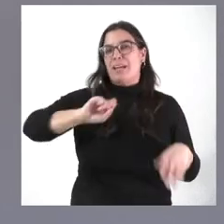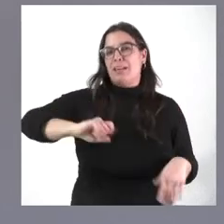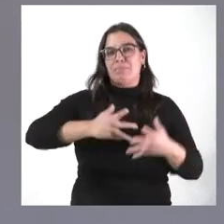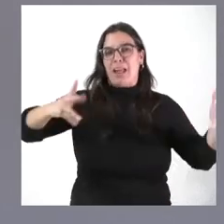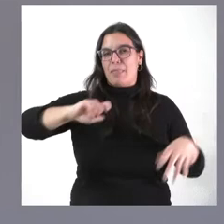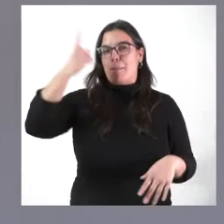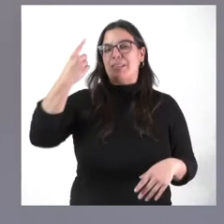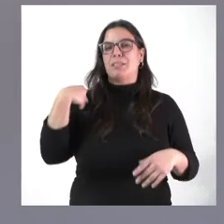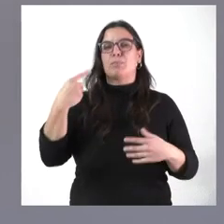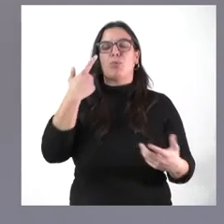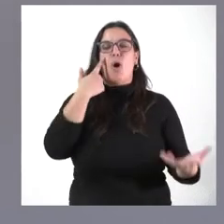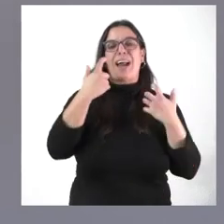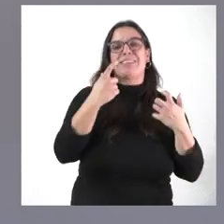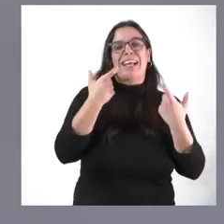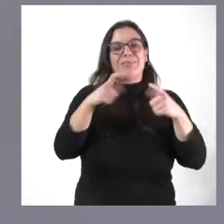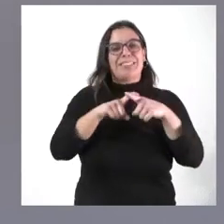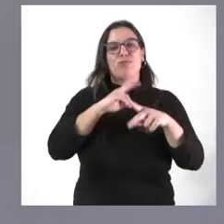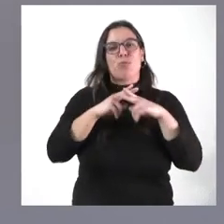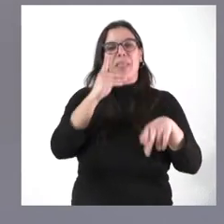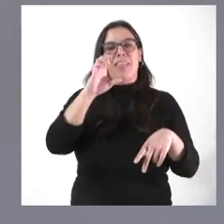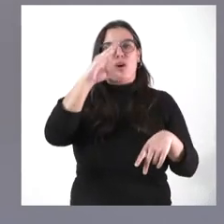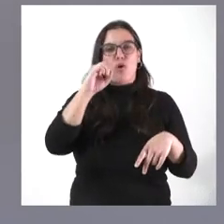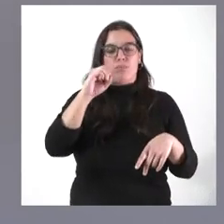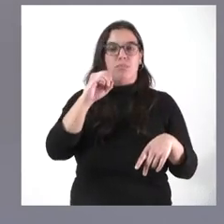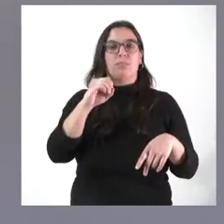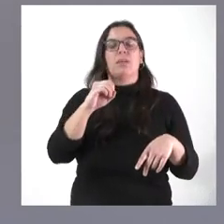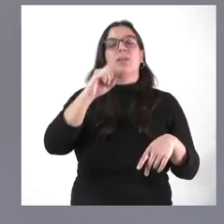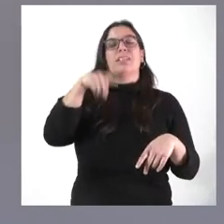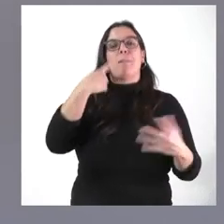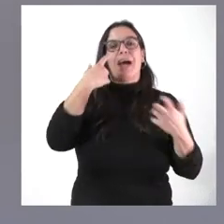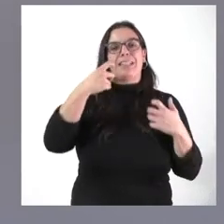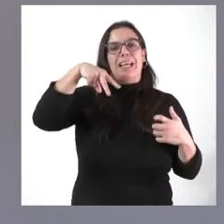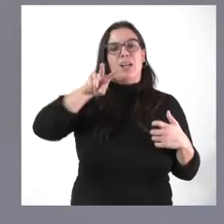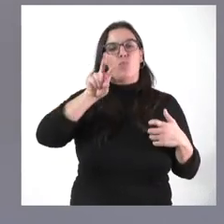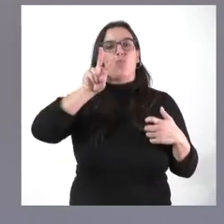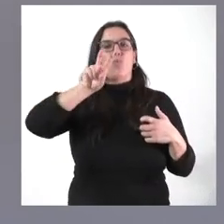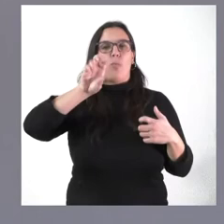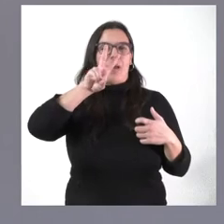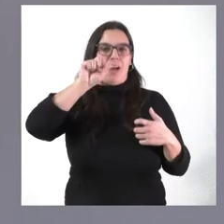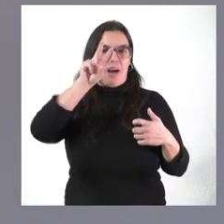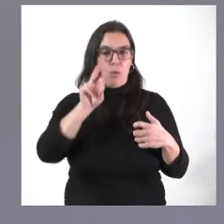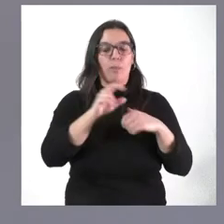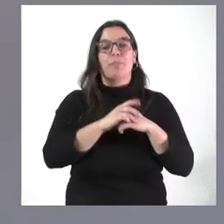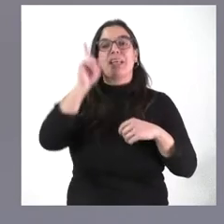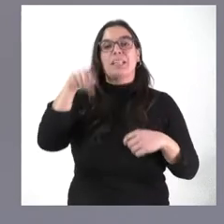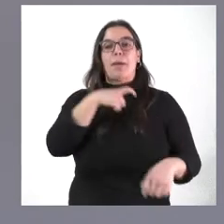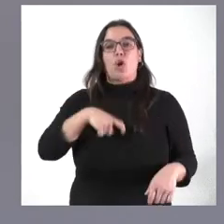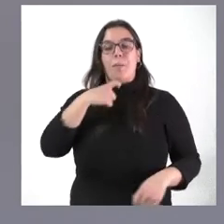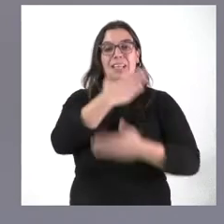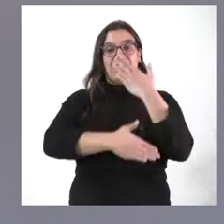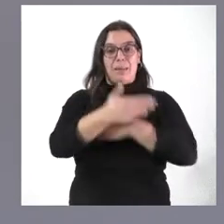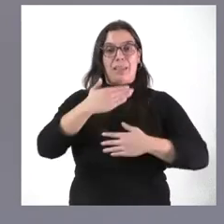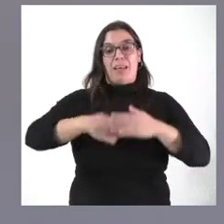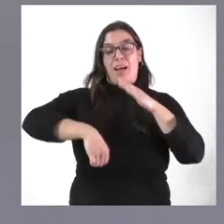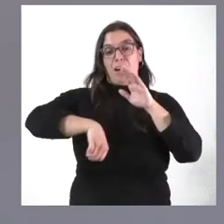col y uno de los principales en el ámbito europeo dar de collar nubó y para el comité paralímpico español mil euros